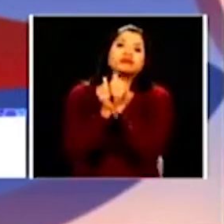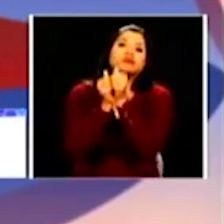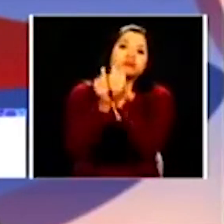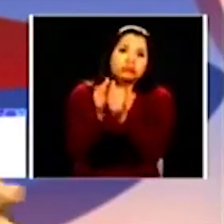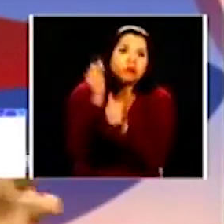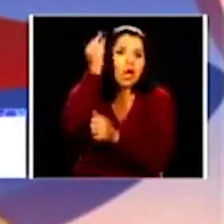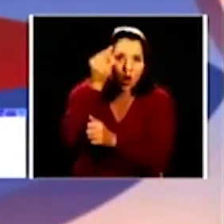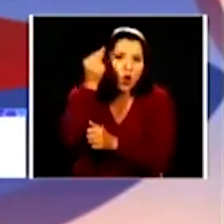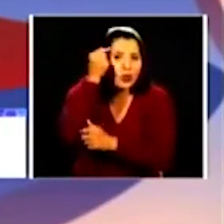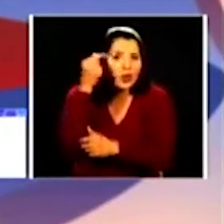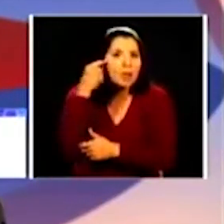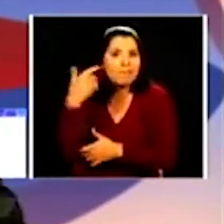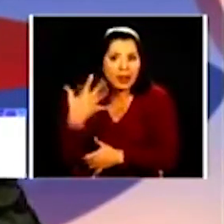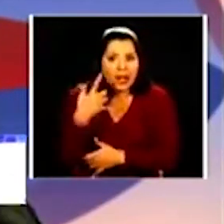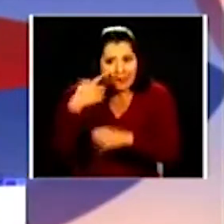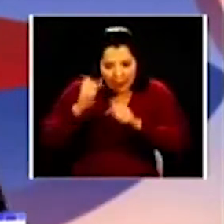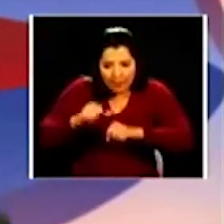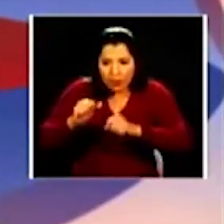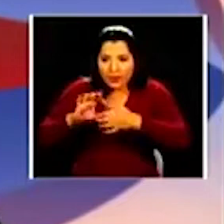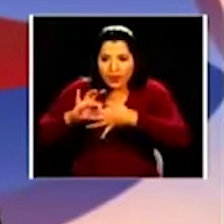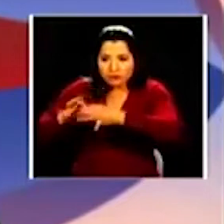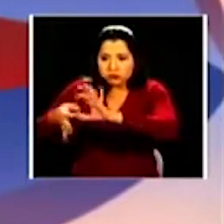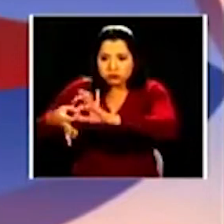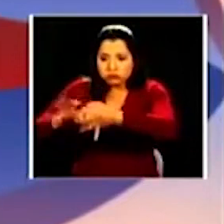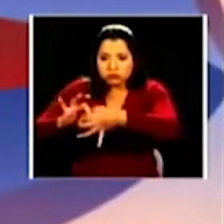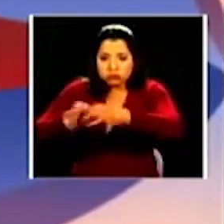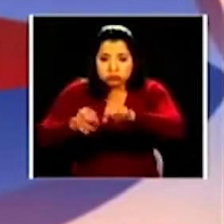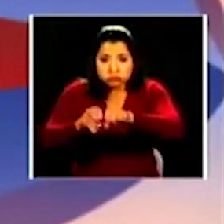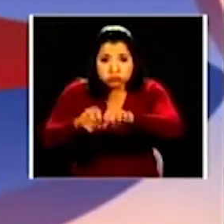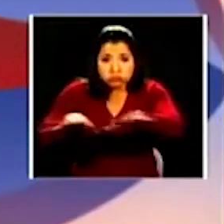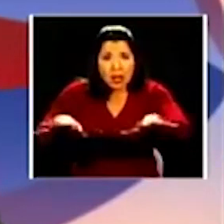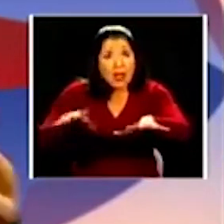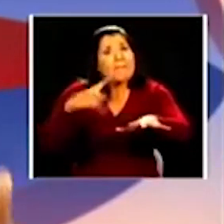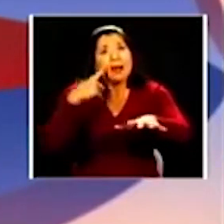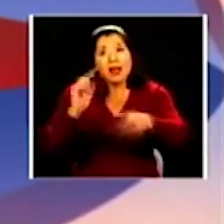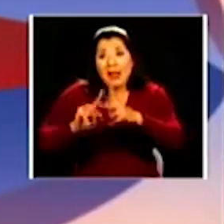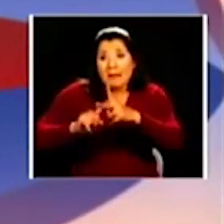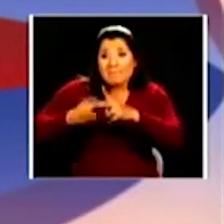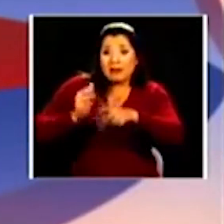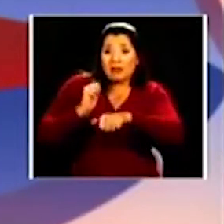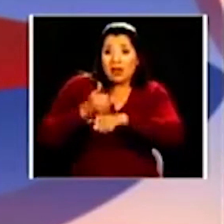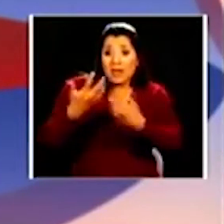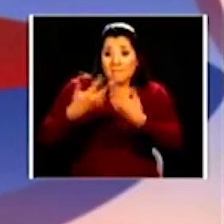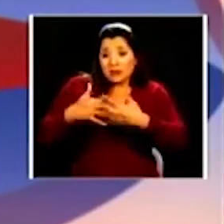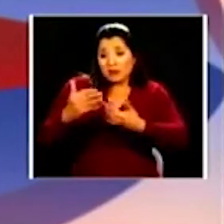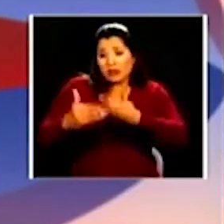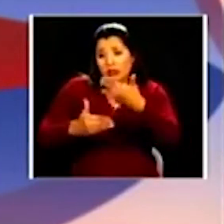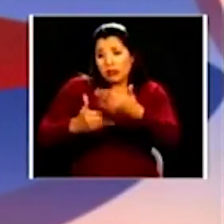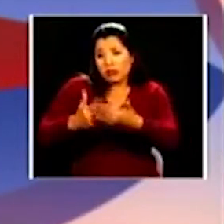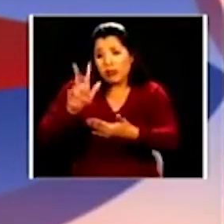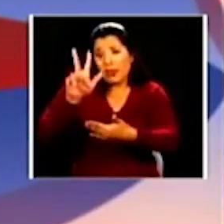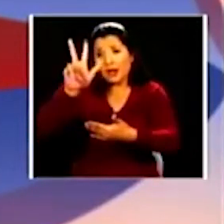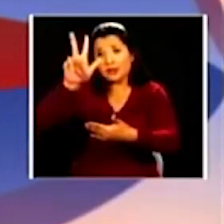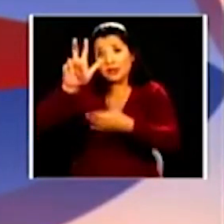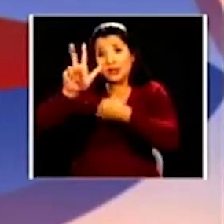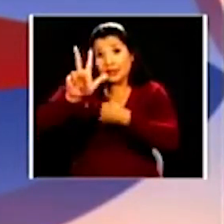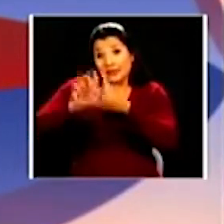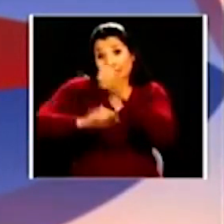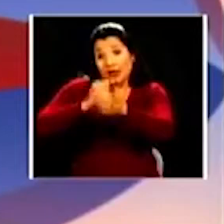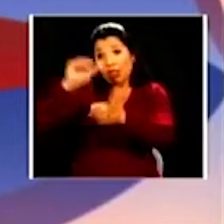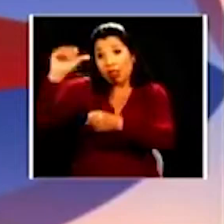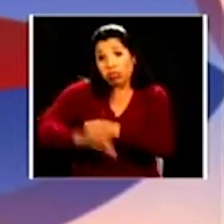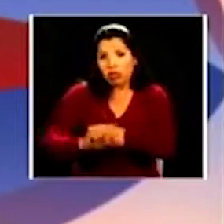los encadenamientos productivos para que esos emprendimientos no fracasen a los 3 años como ocurre comúnmente en el 80% de los